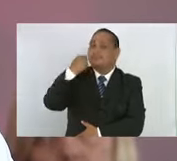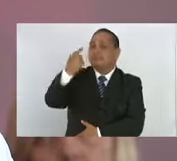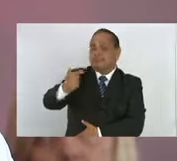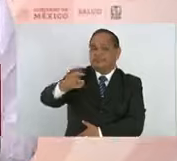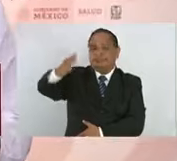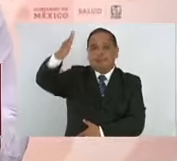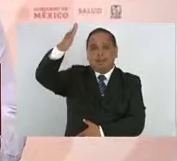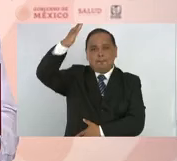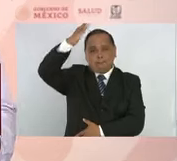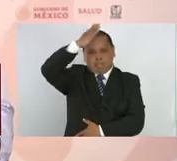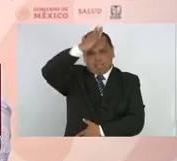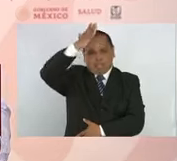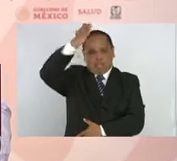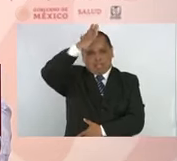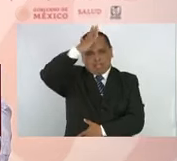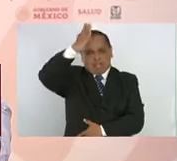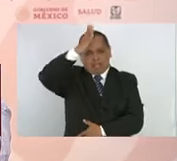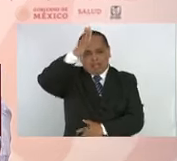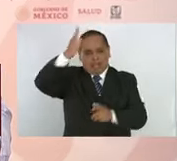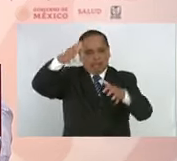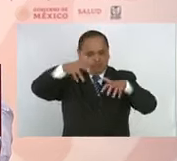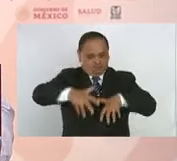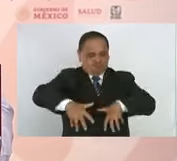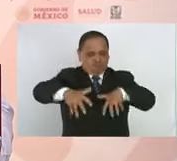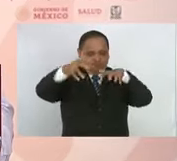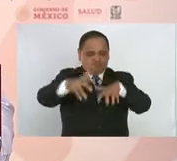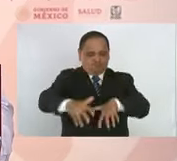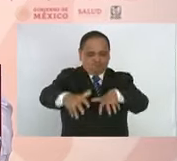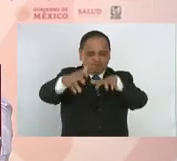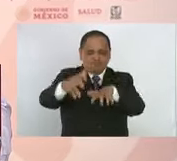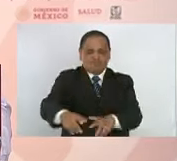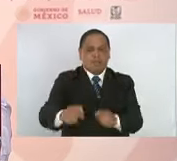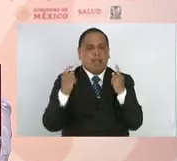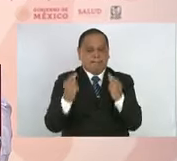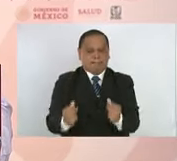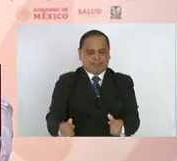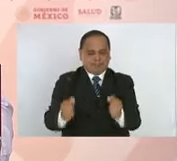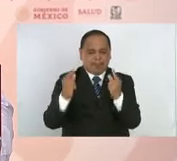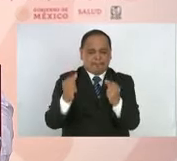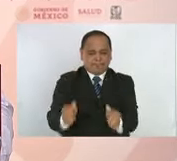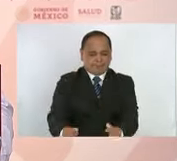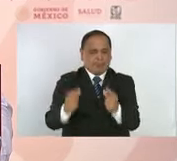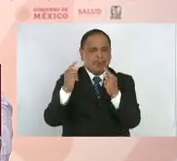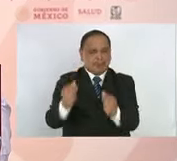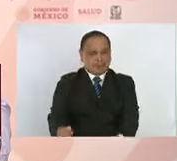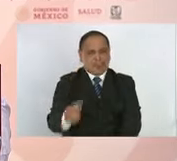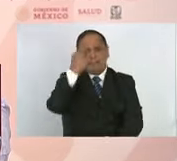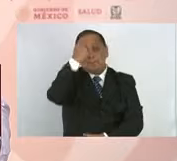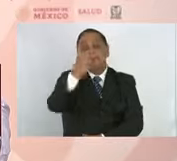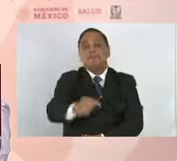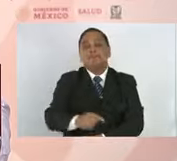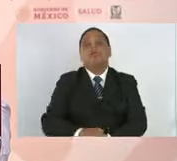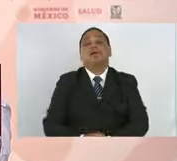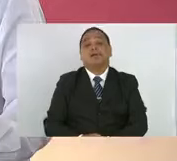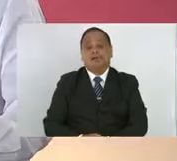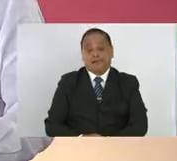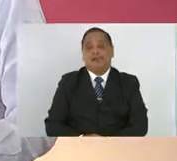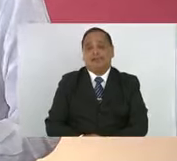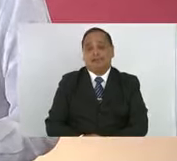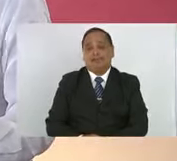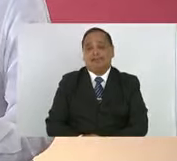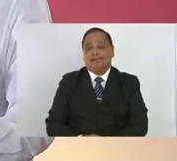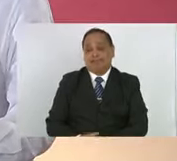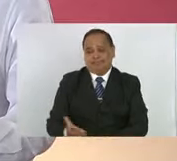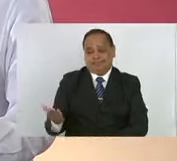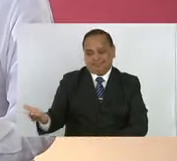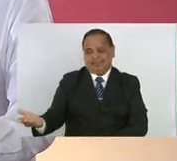encabezar un movimiento más activo para que nos